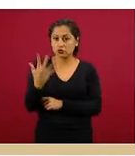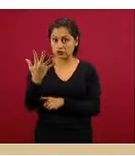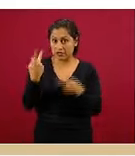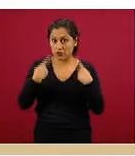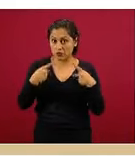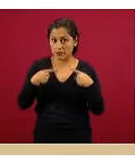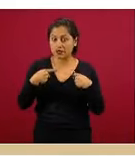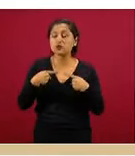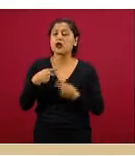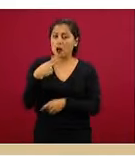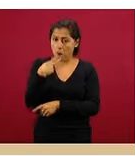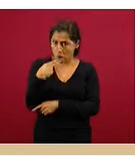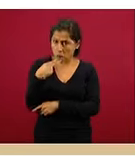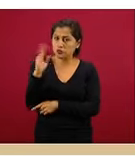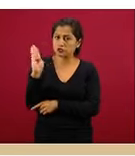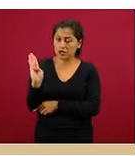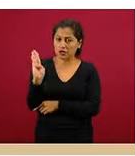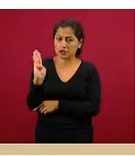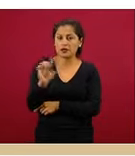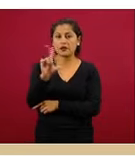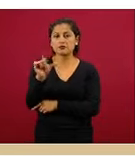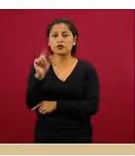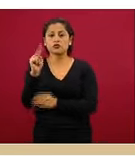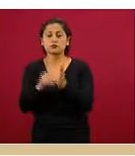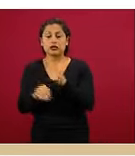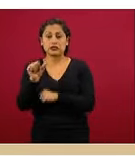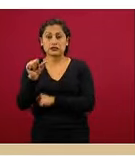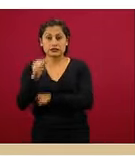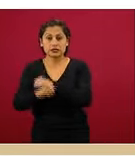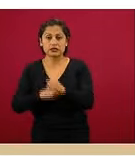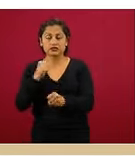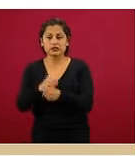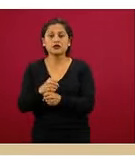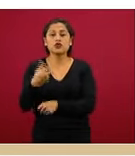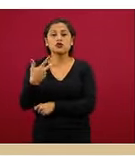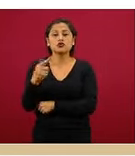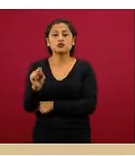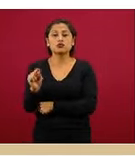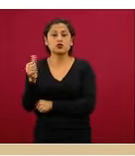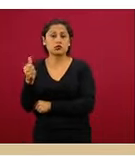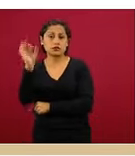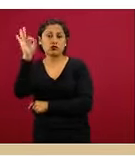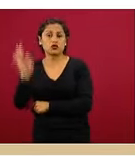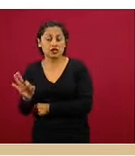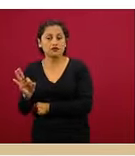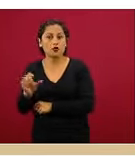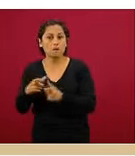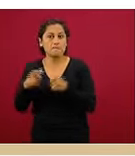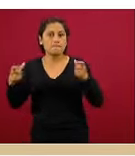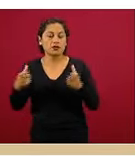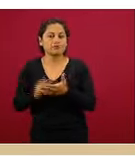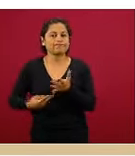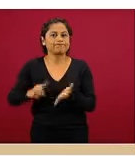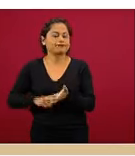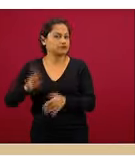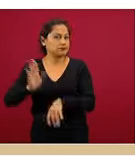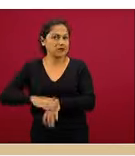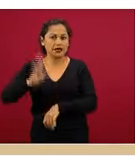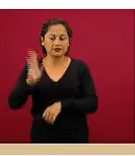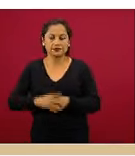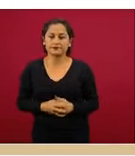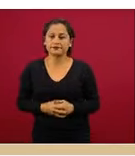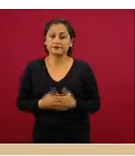en la vida la cannabis y para el 2016 fue el 8.6%, más que el doble.